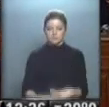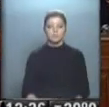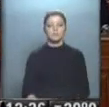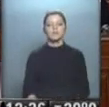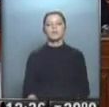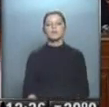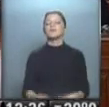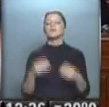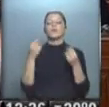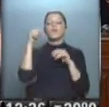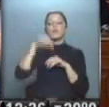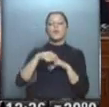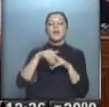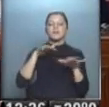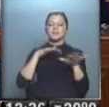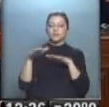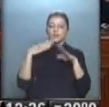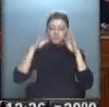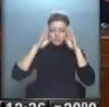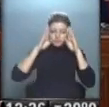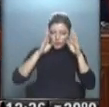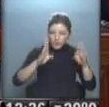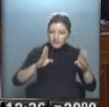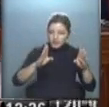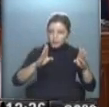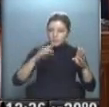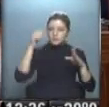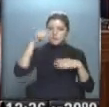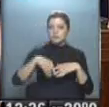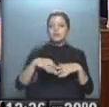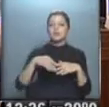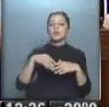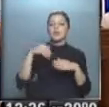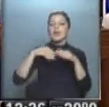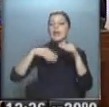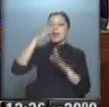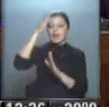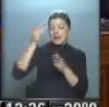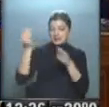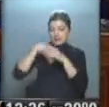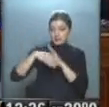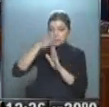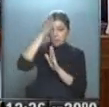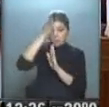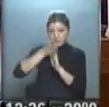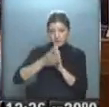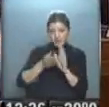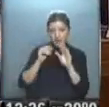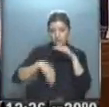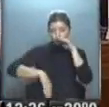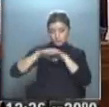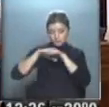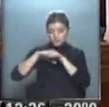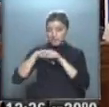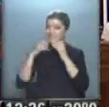¿Cuál es el efecto que se busca alcanzar limitando la integración vertical a nivel local? ¿Es relevante que en